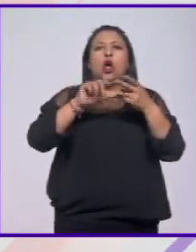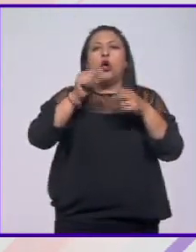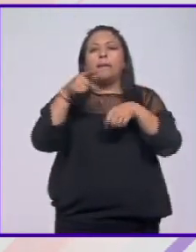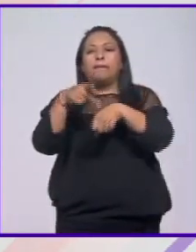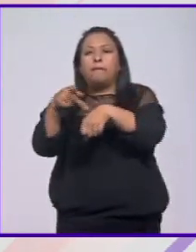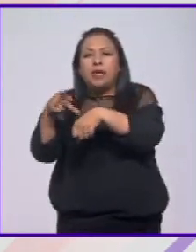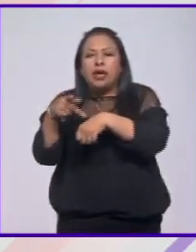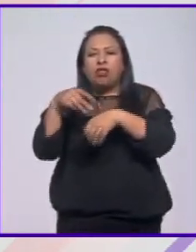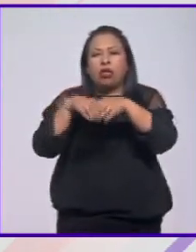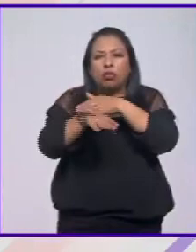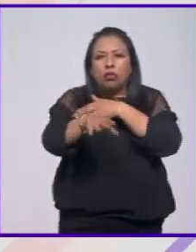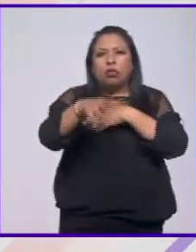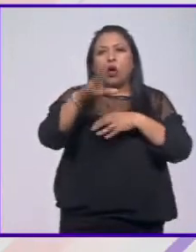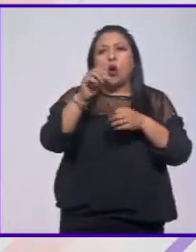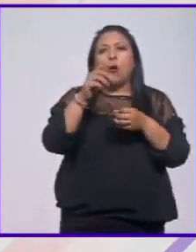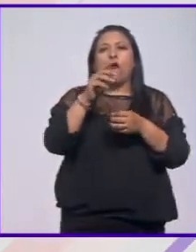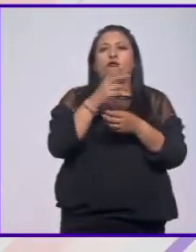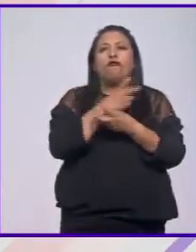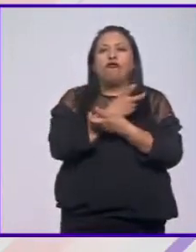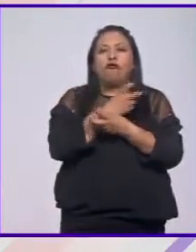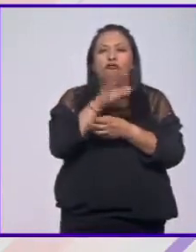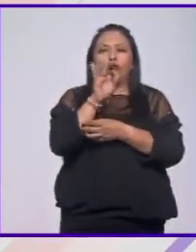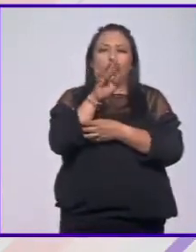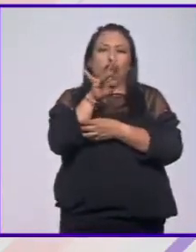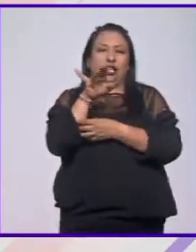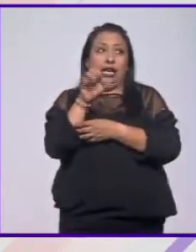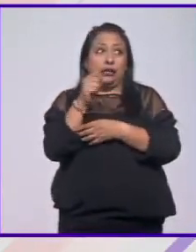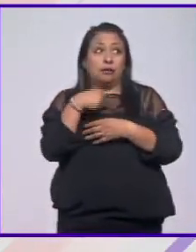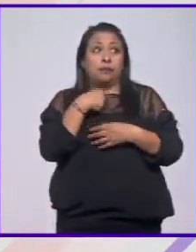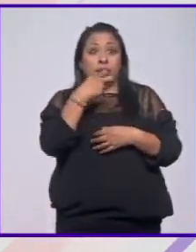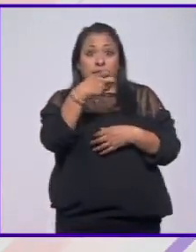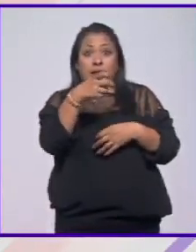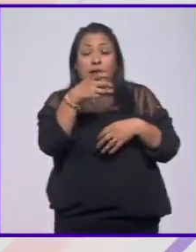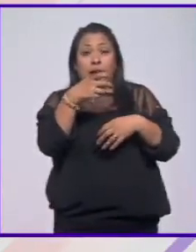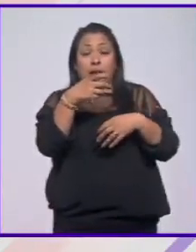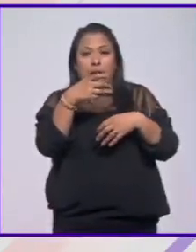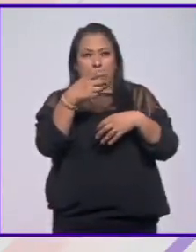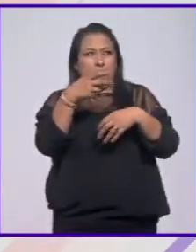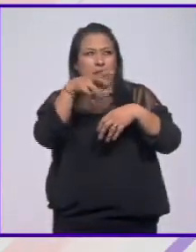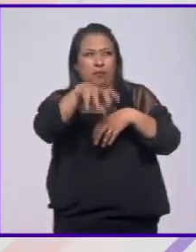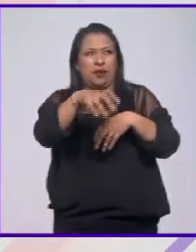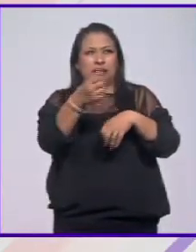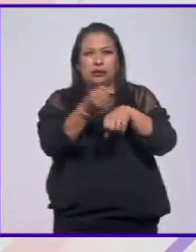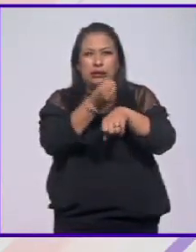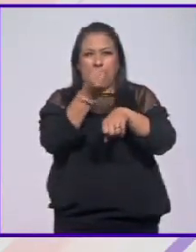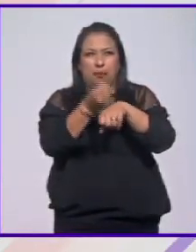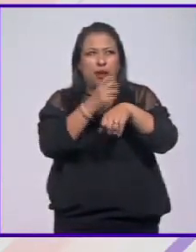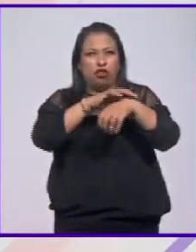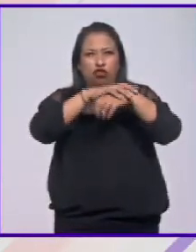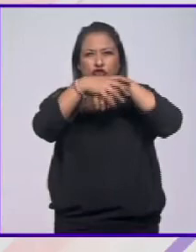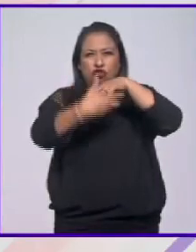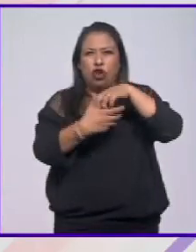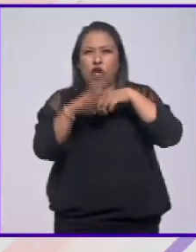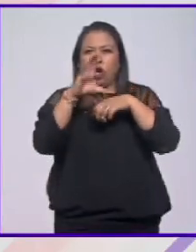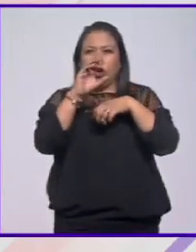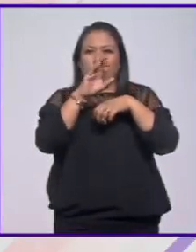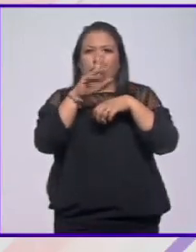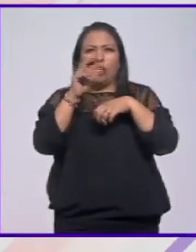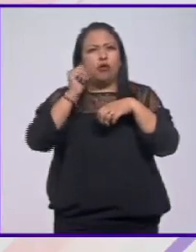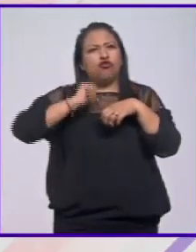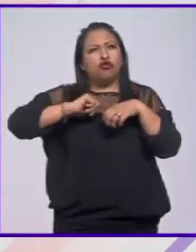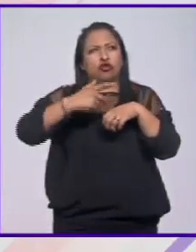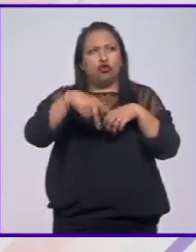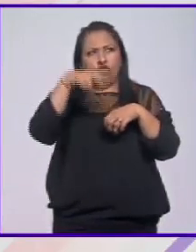y de minerales y de fósiles. Esa pieza de zapatos cubiertos de cobre. Es una